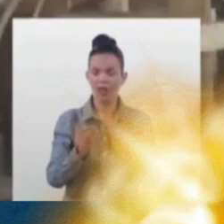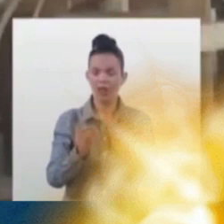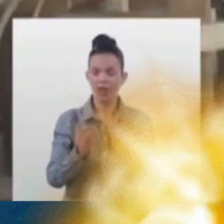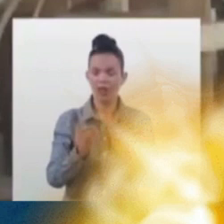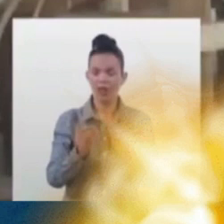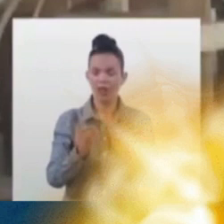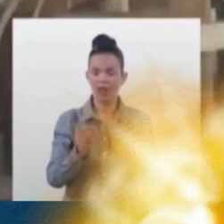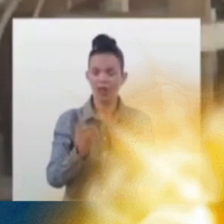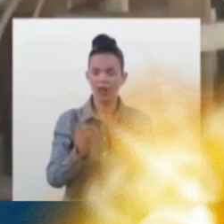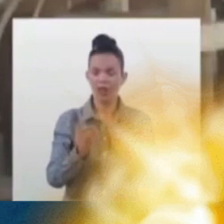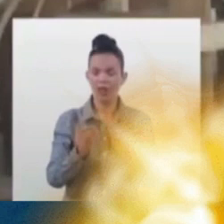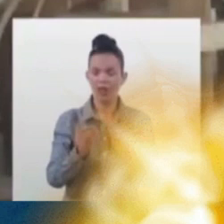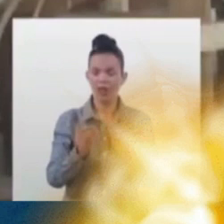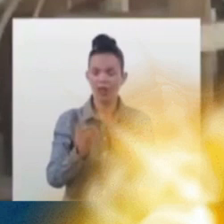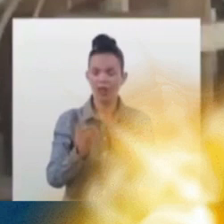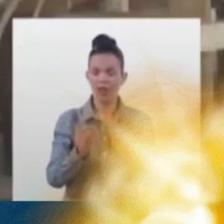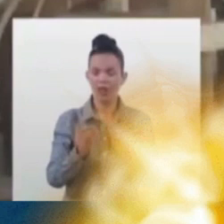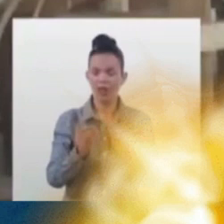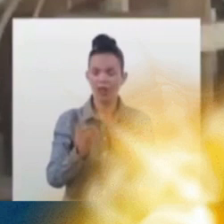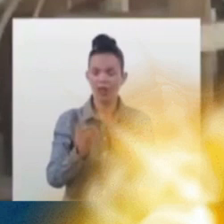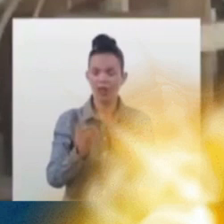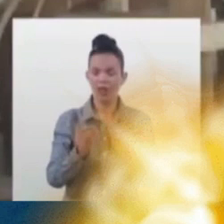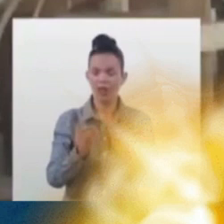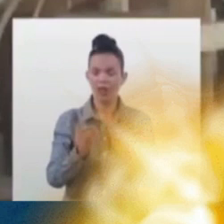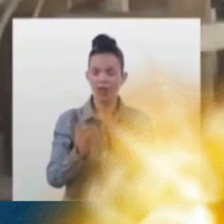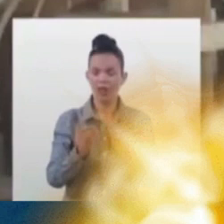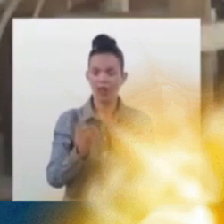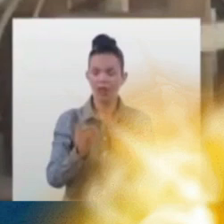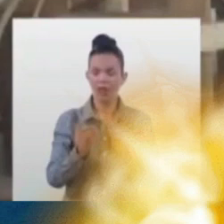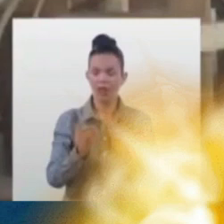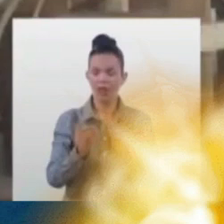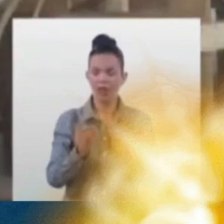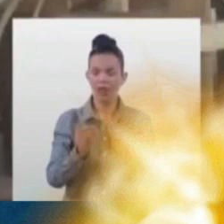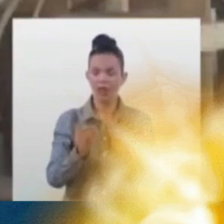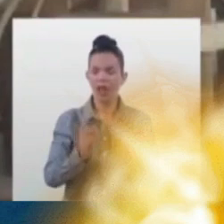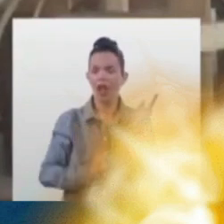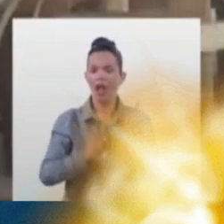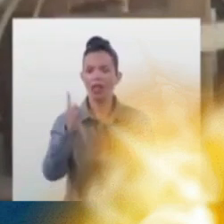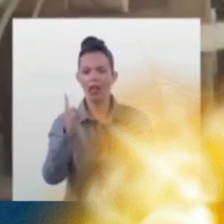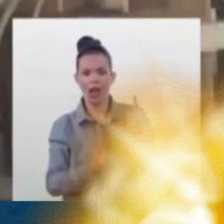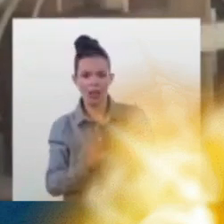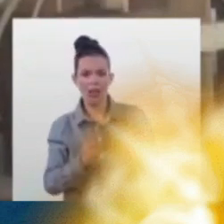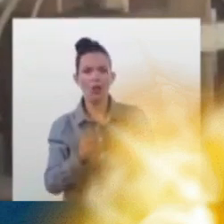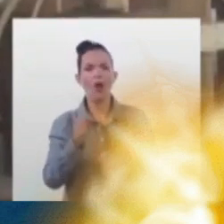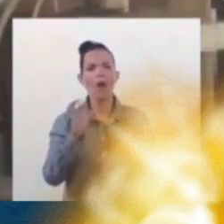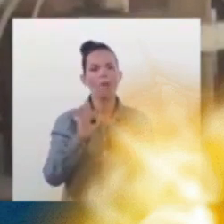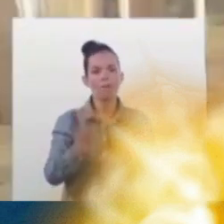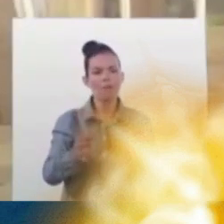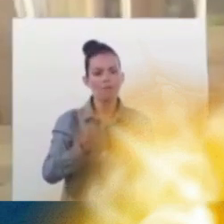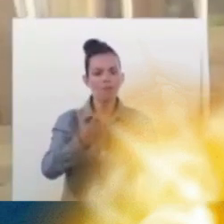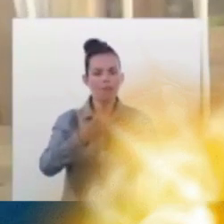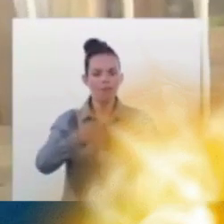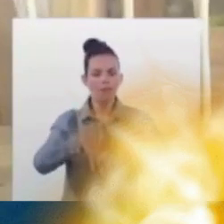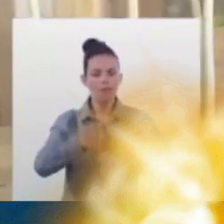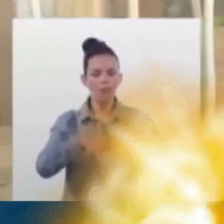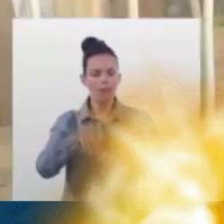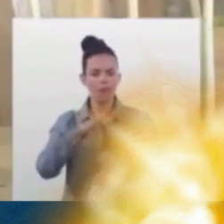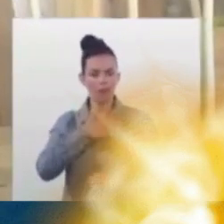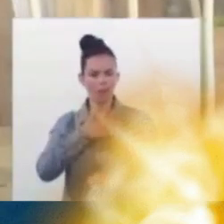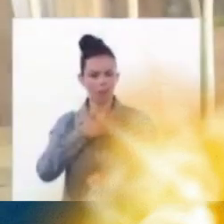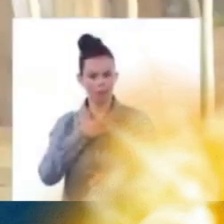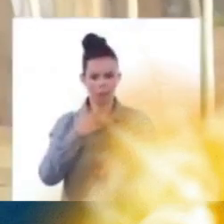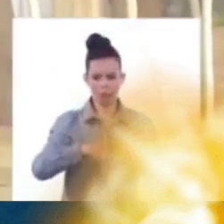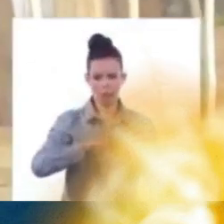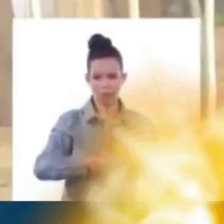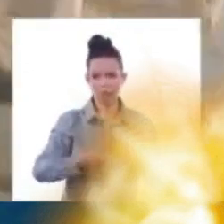primera. Yo paso directo a hablar. Ya. No quiero saber de más nada. Con recursos propios. Son parte de un proyecto local que